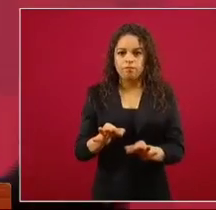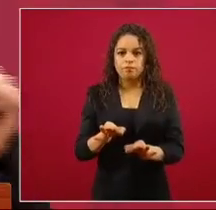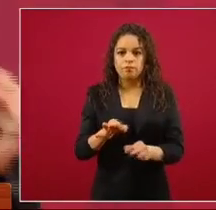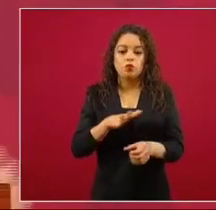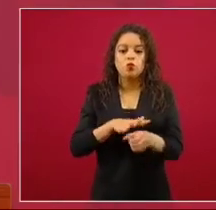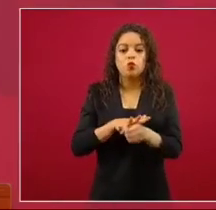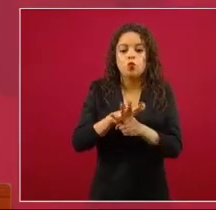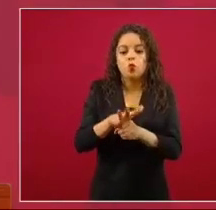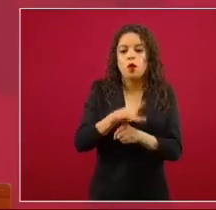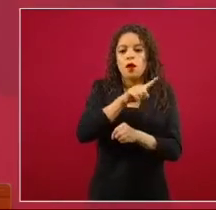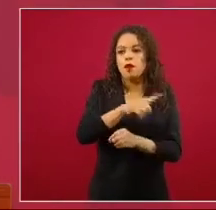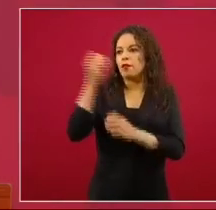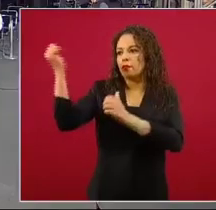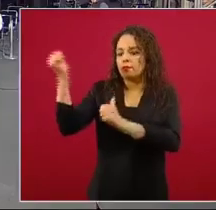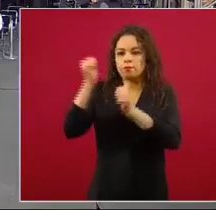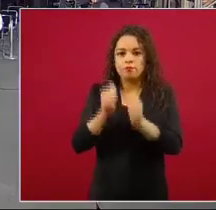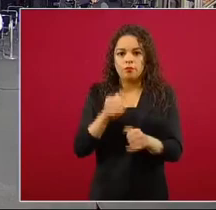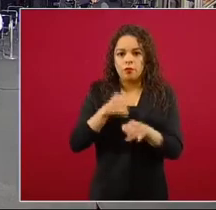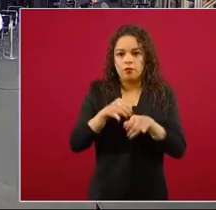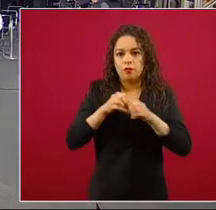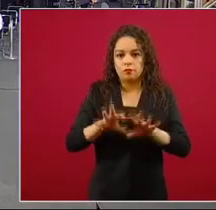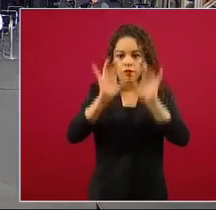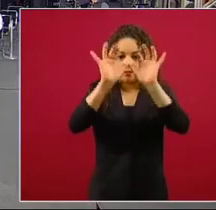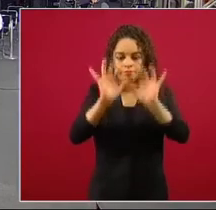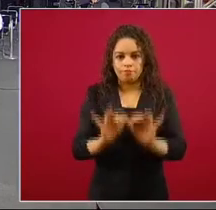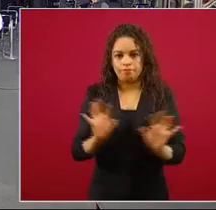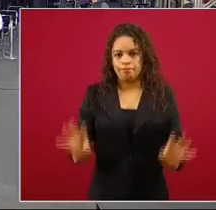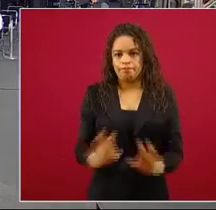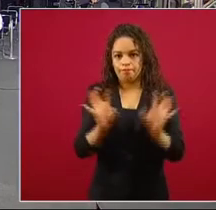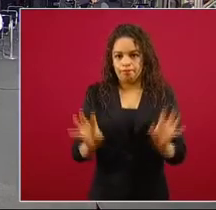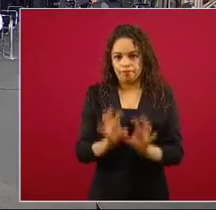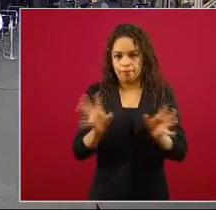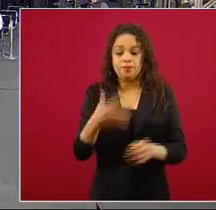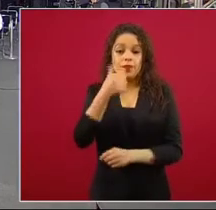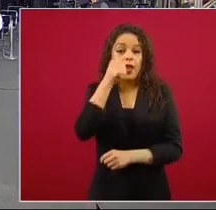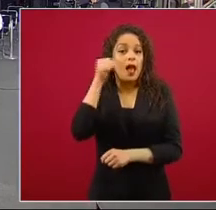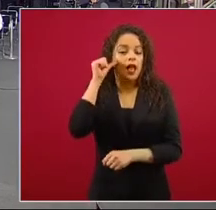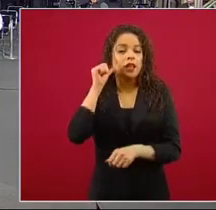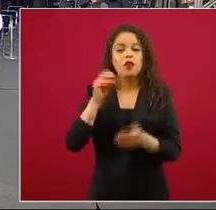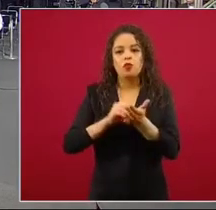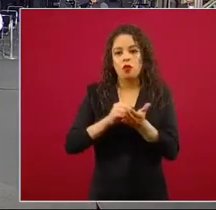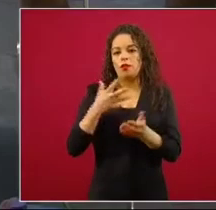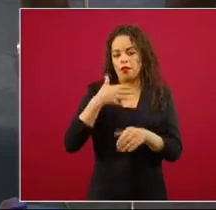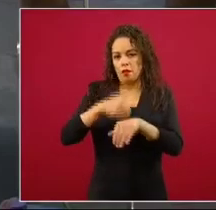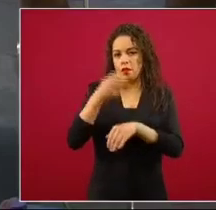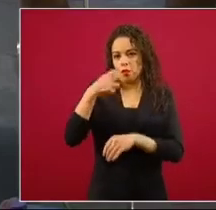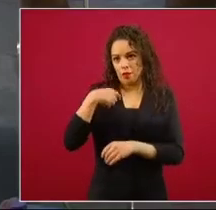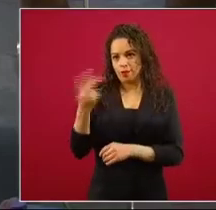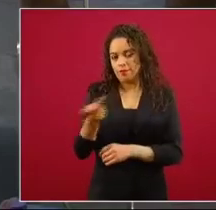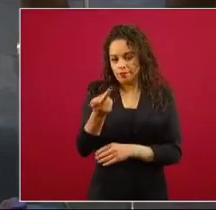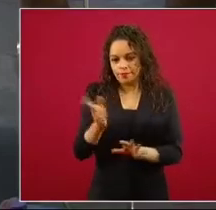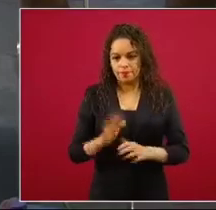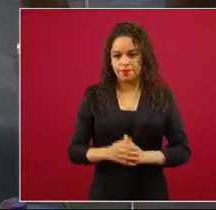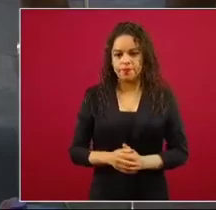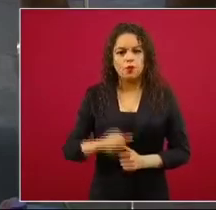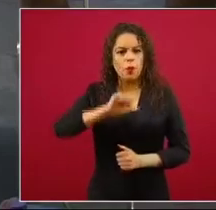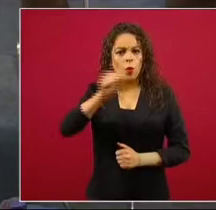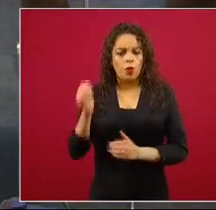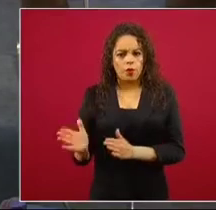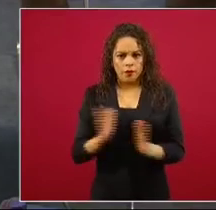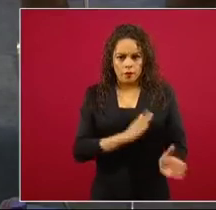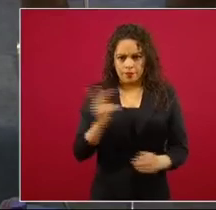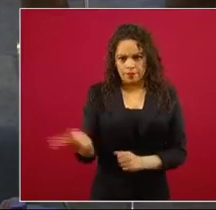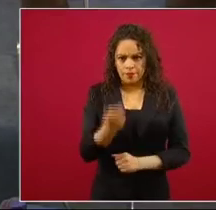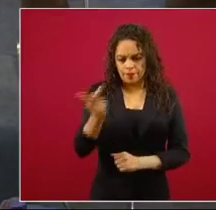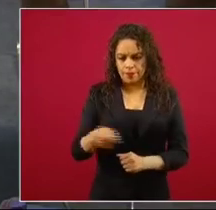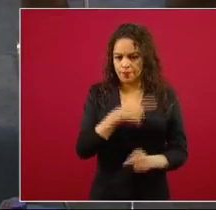a cuál transferencia de cómputo. Todavía ayer estaban esos números, por eso se lo comento. Y bueno, en otro sentido también preguntarle a usted, con el